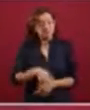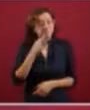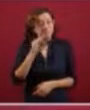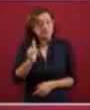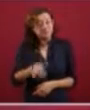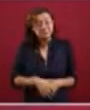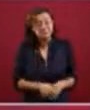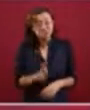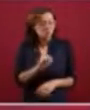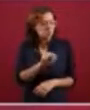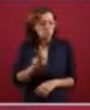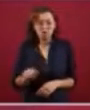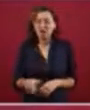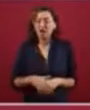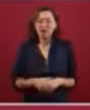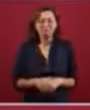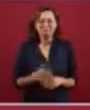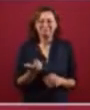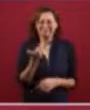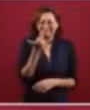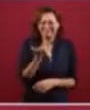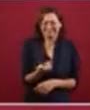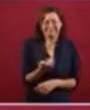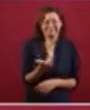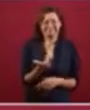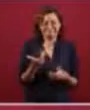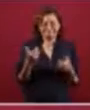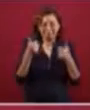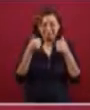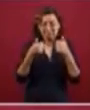nunca me ha interesado el dinero,